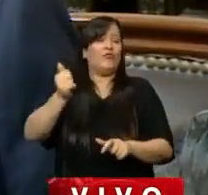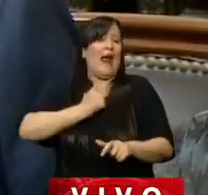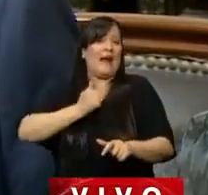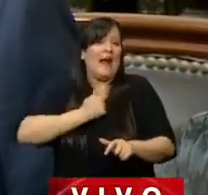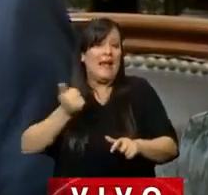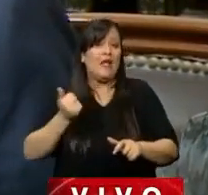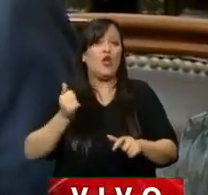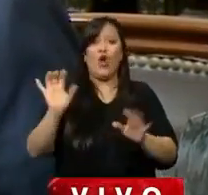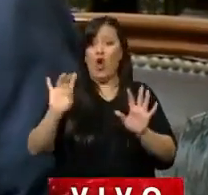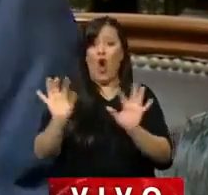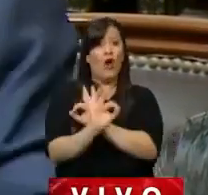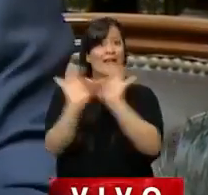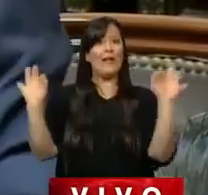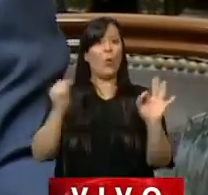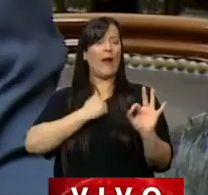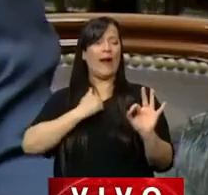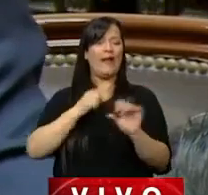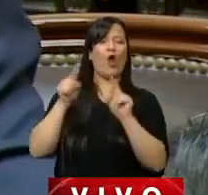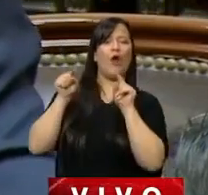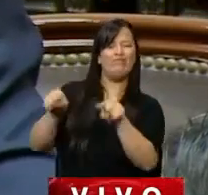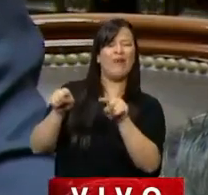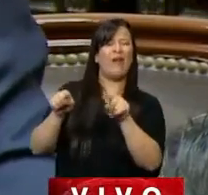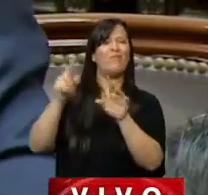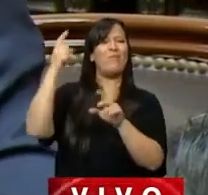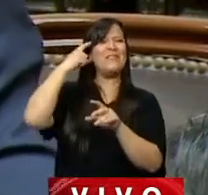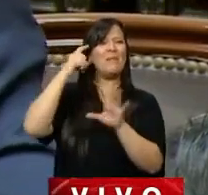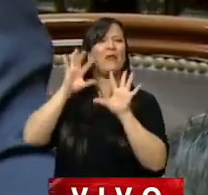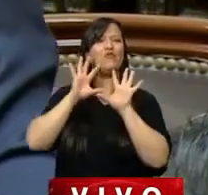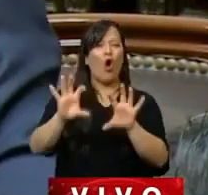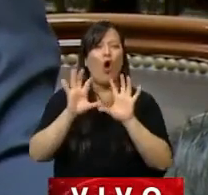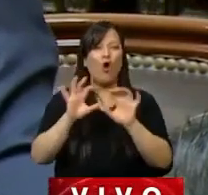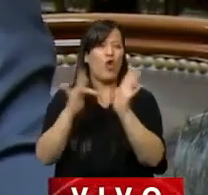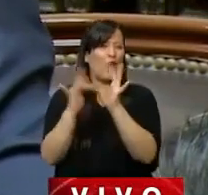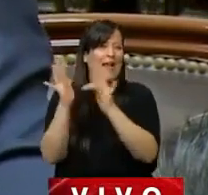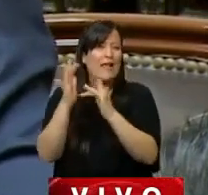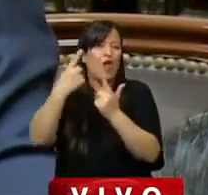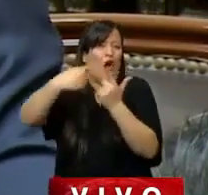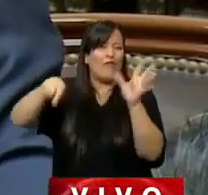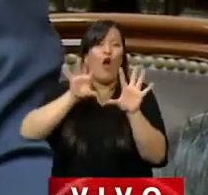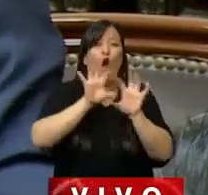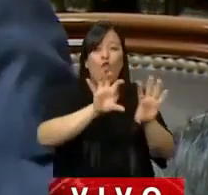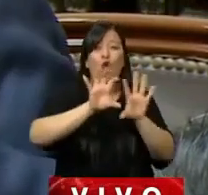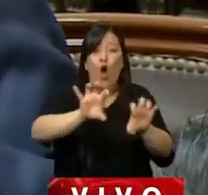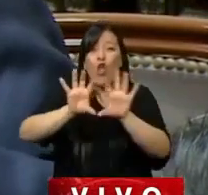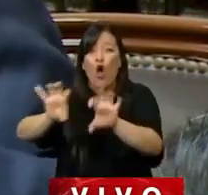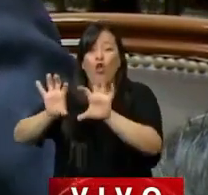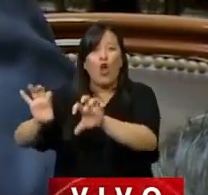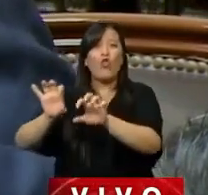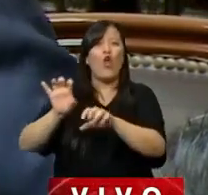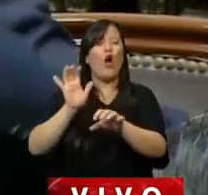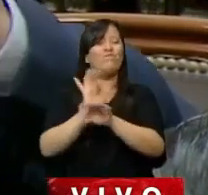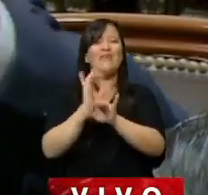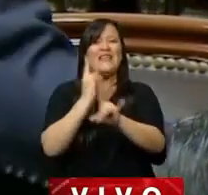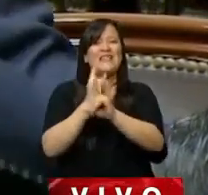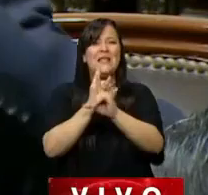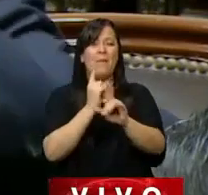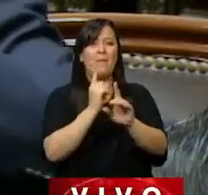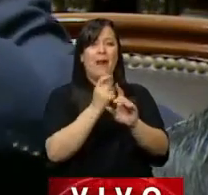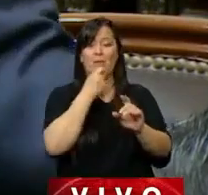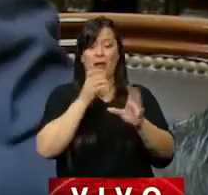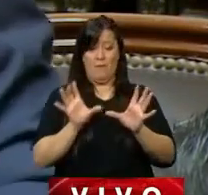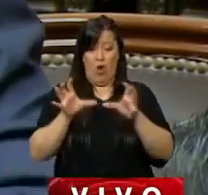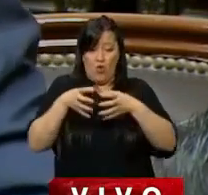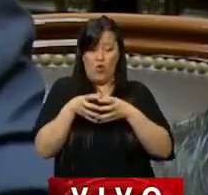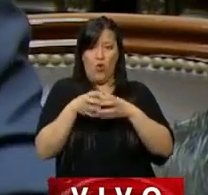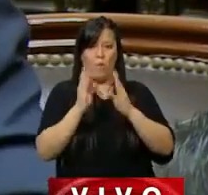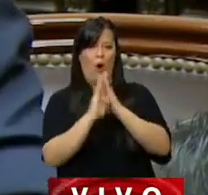practican ninguna. Esos pensamientos de odio y esos discursos de odio son generalmente unidireccionales, van de un lado